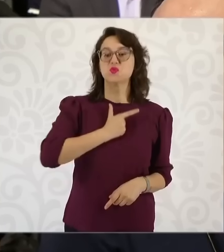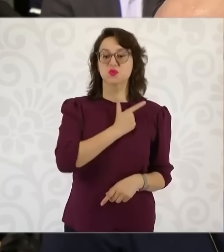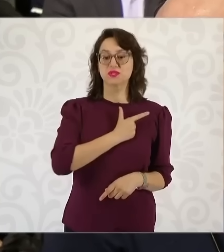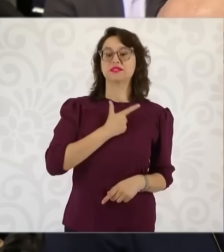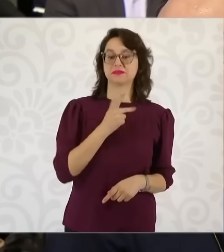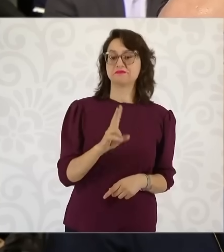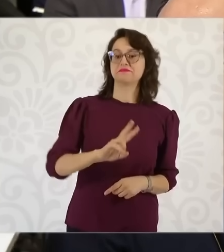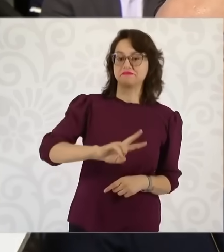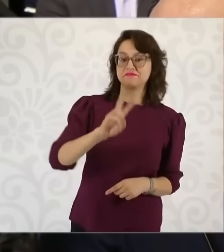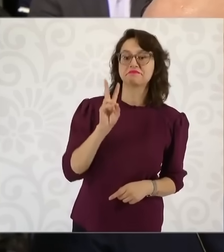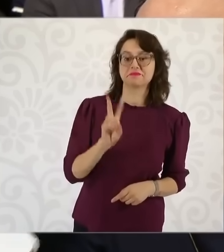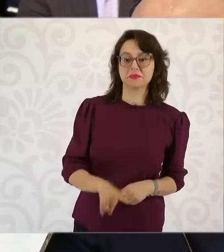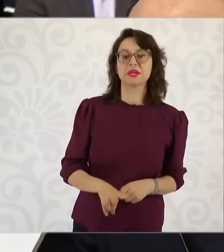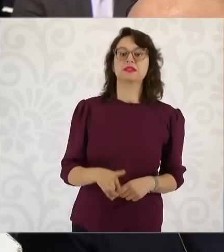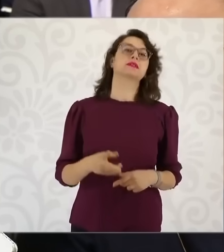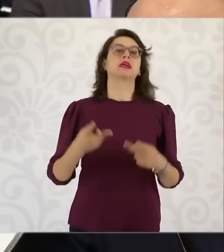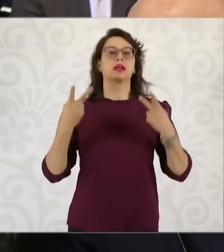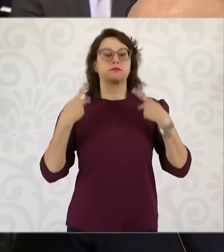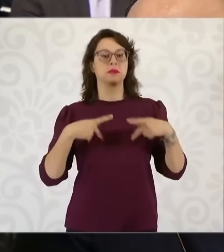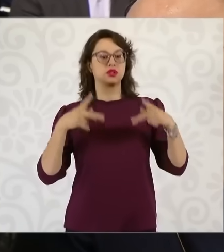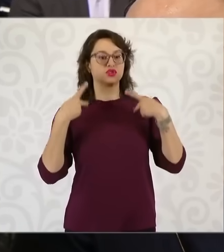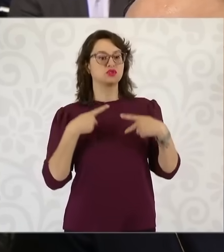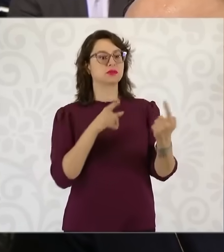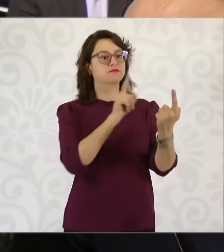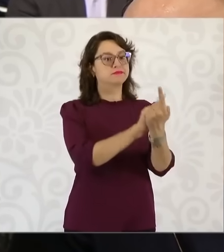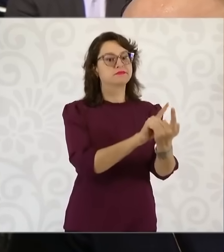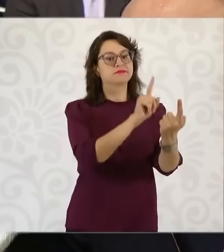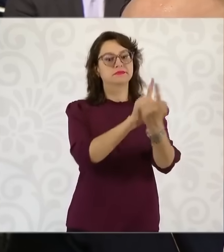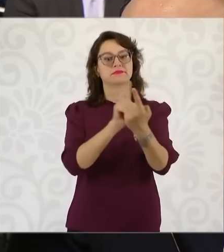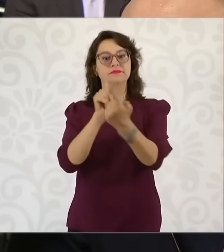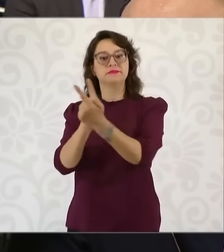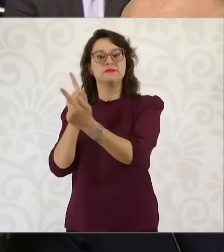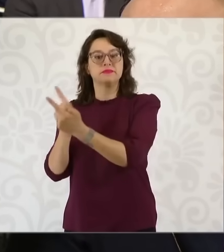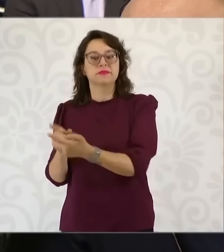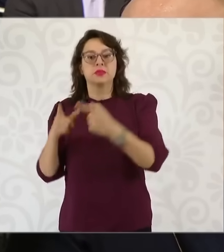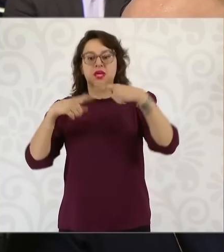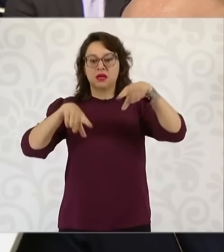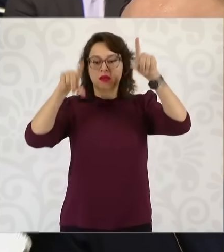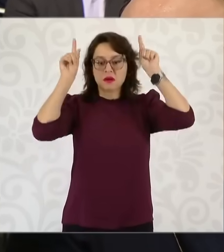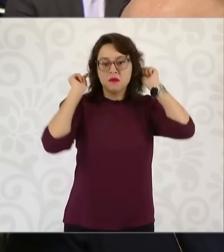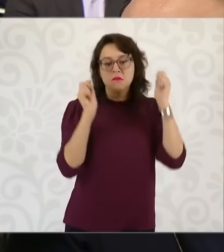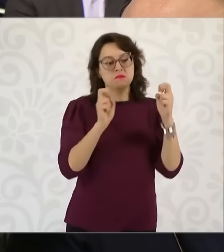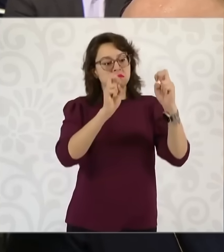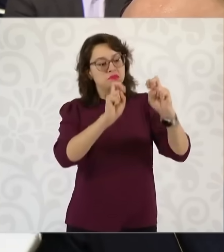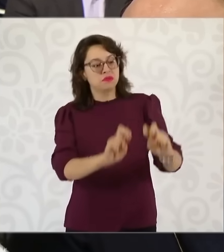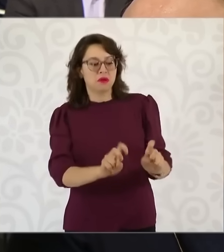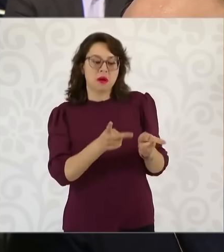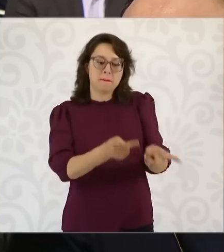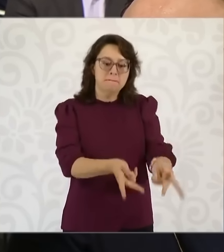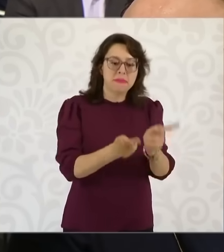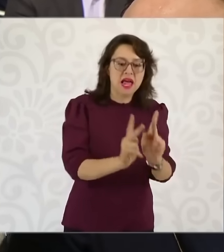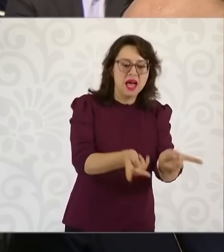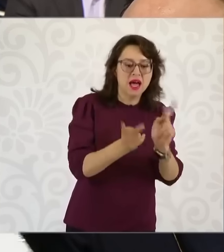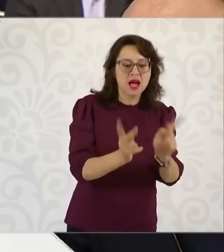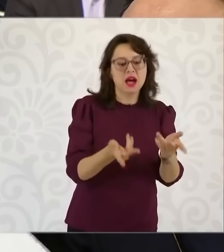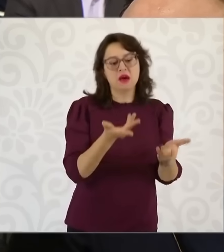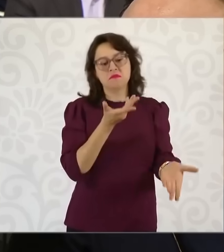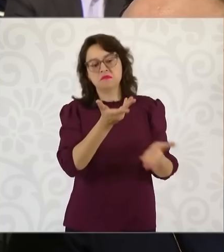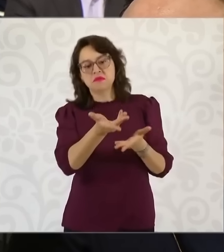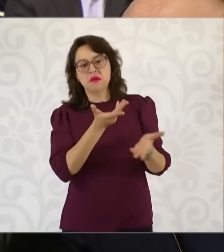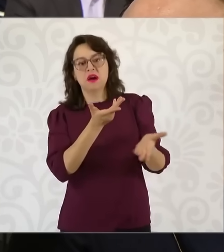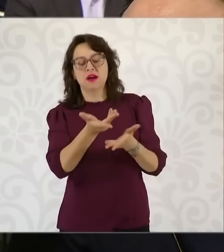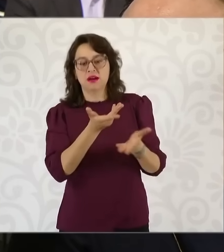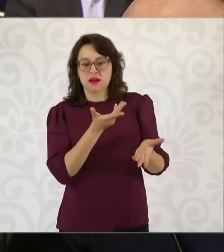que usted nos ha compartido, se quedan los facilitadores de la salud platicando con ellos, conversando con ellos, les